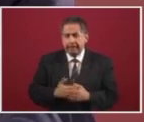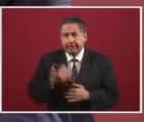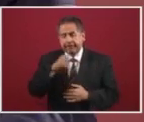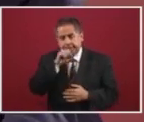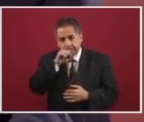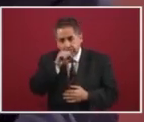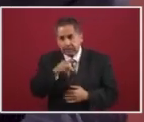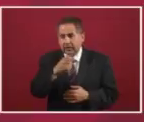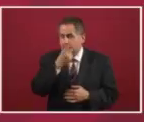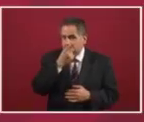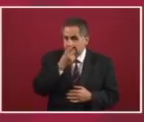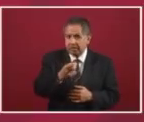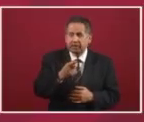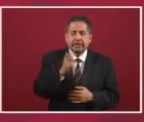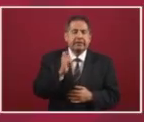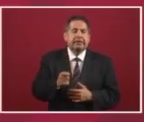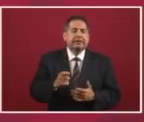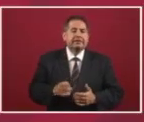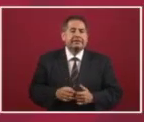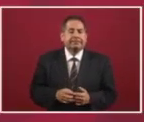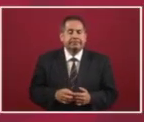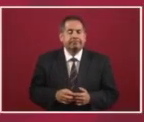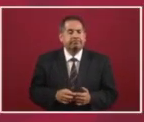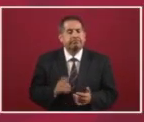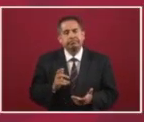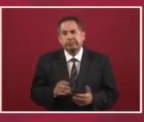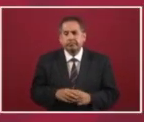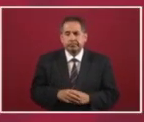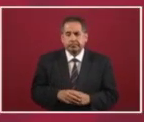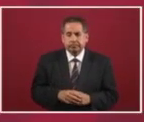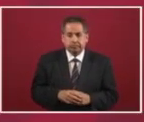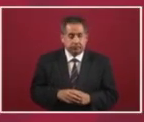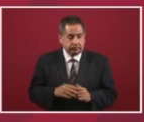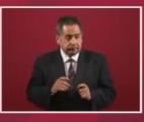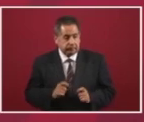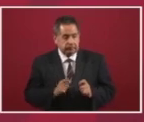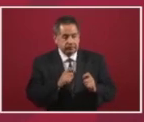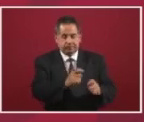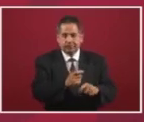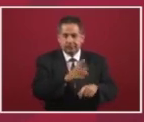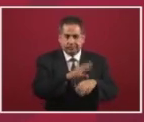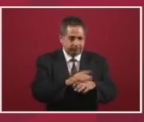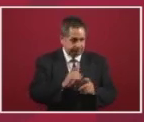decirles que las concesiones que entregaron